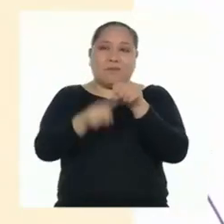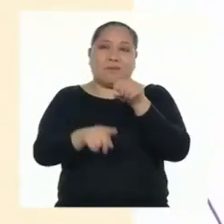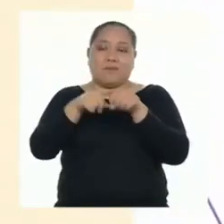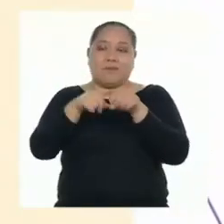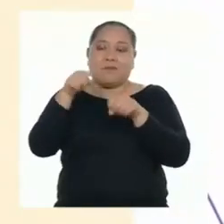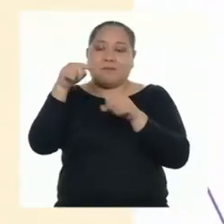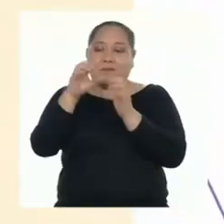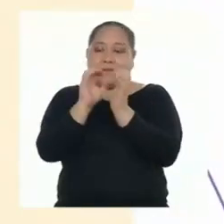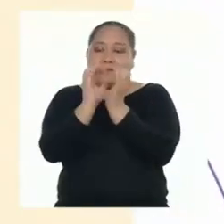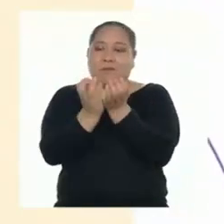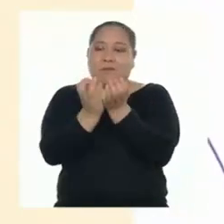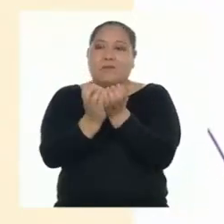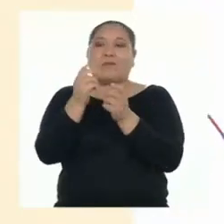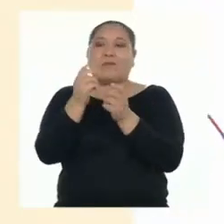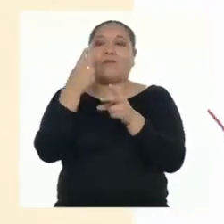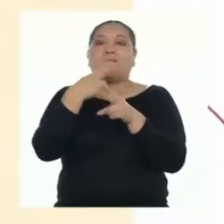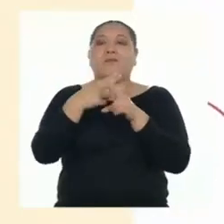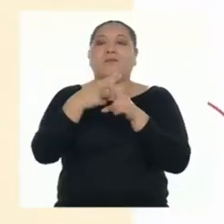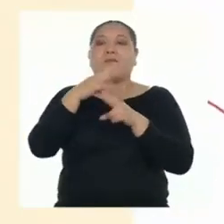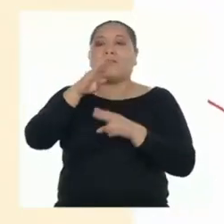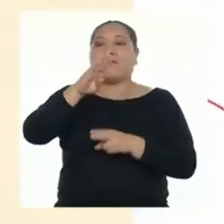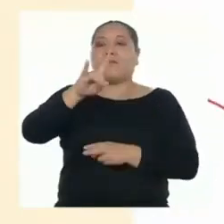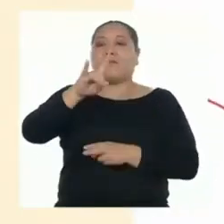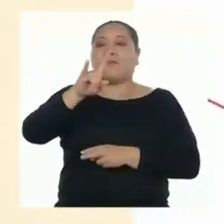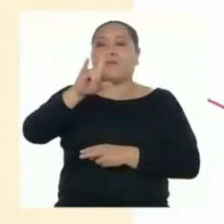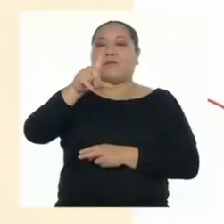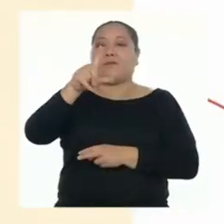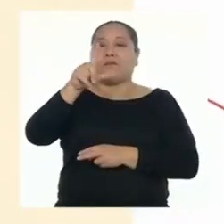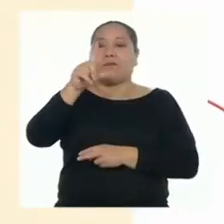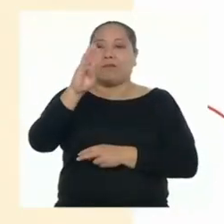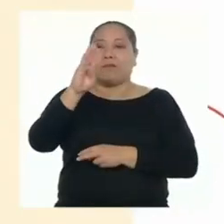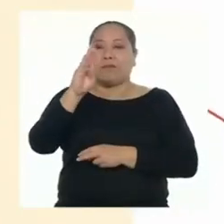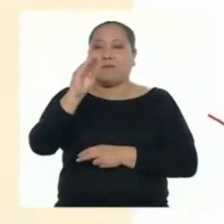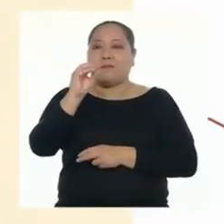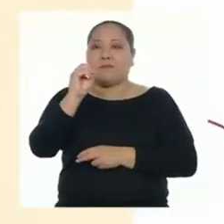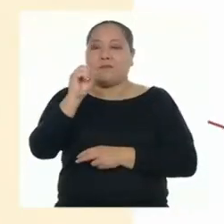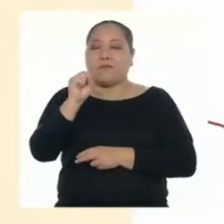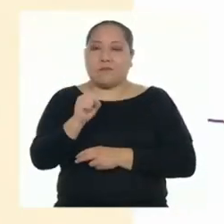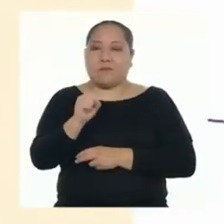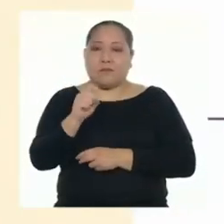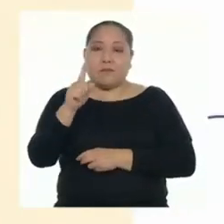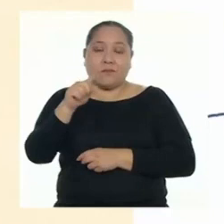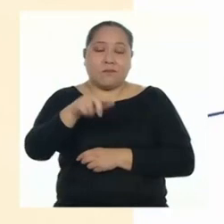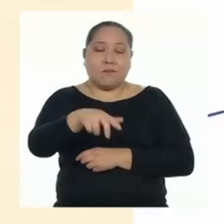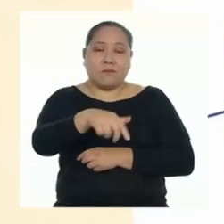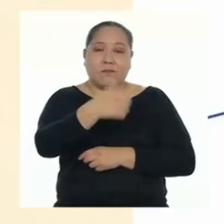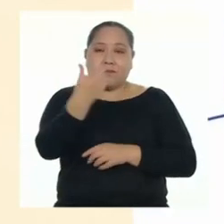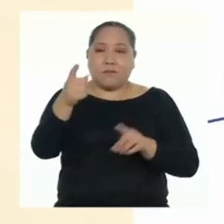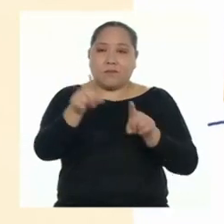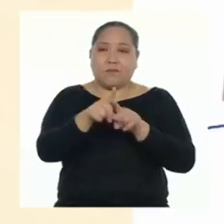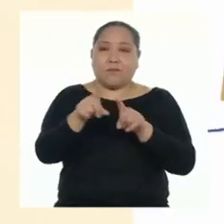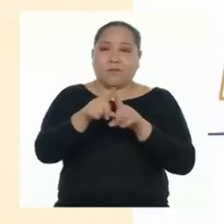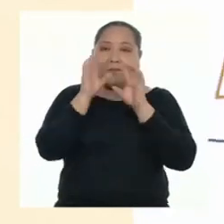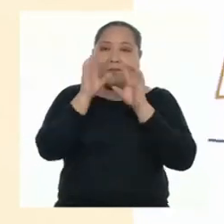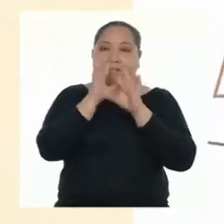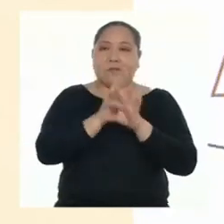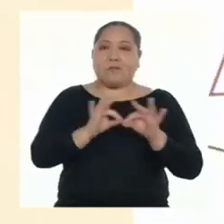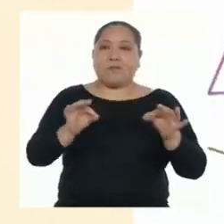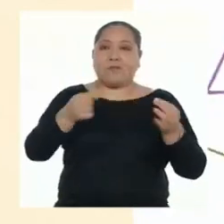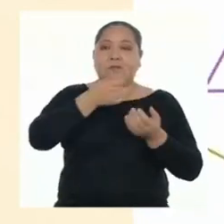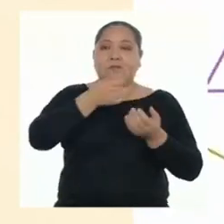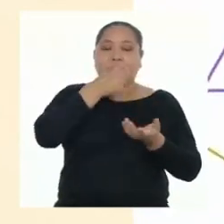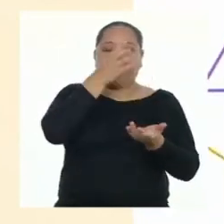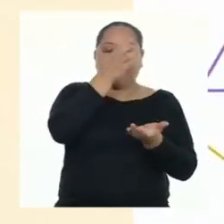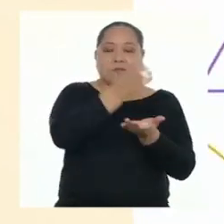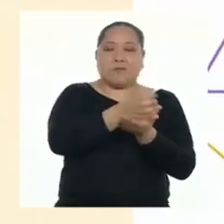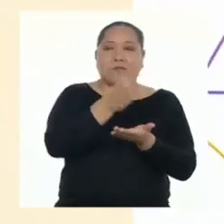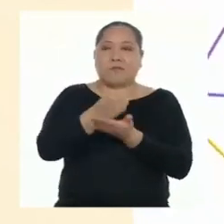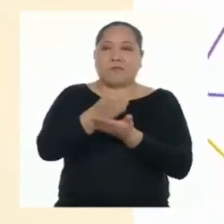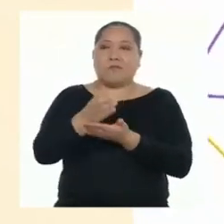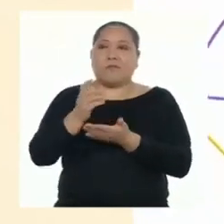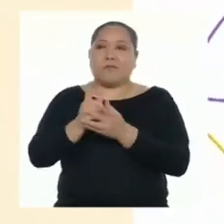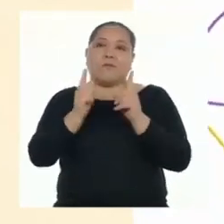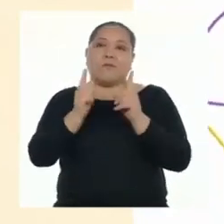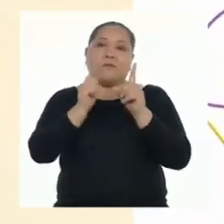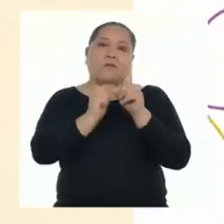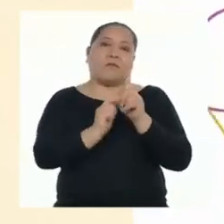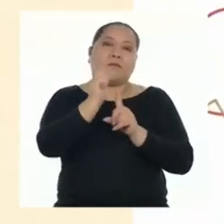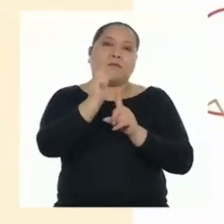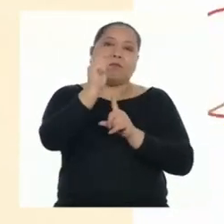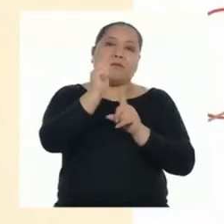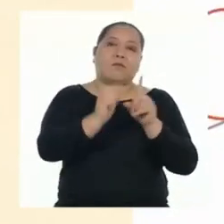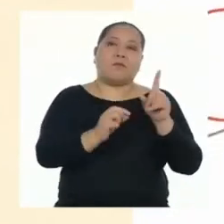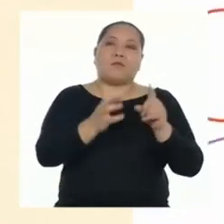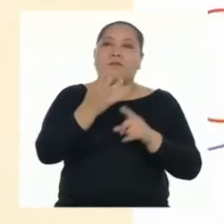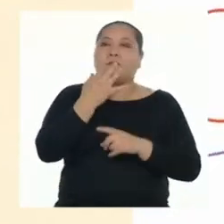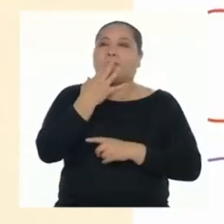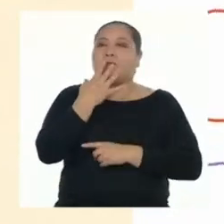parece importante mencionar son los parámetros o valores que caracterizan la calidad del agua. Estos son, por ejemplo, la